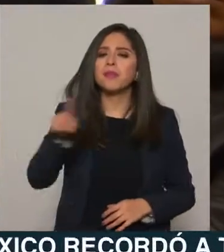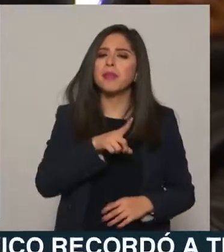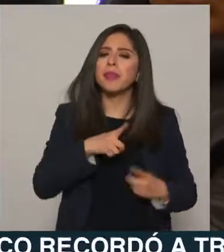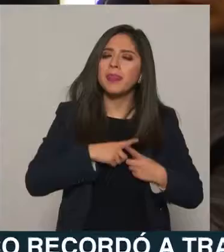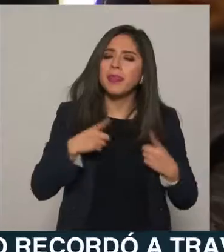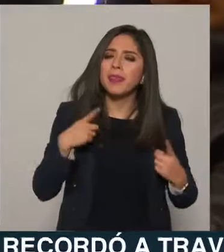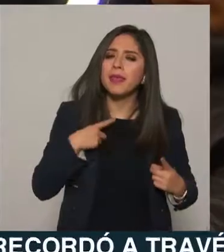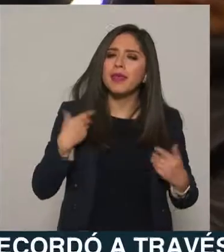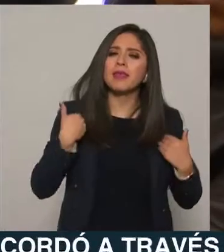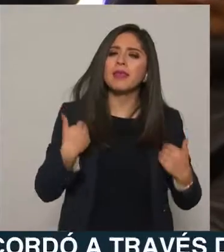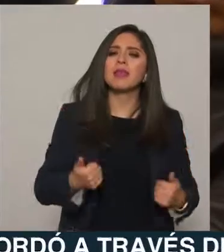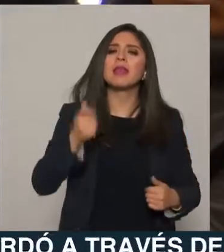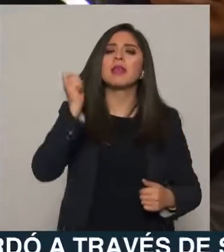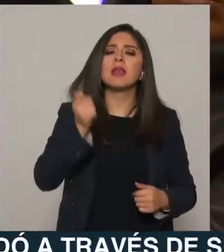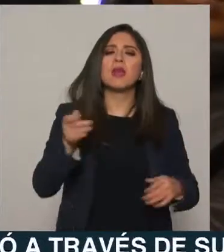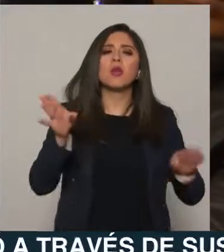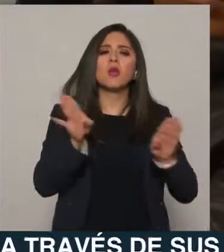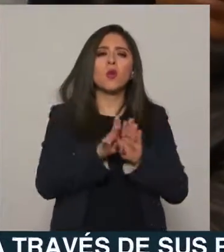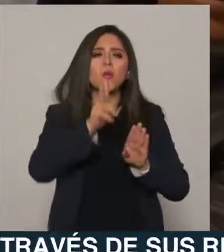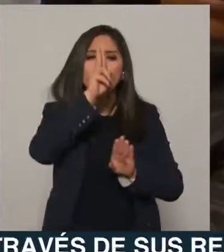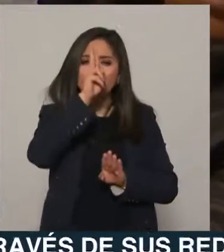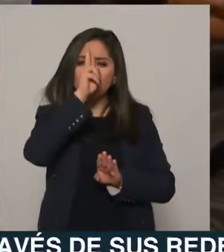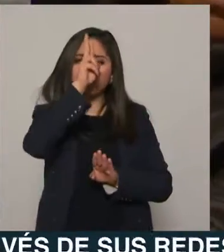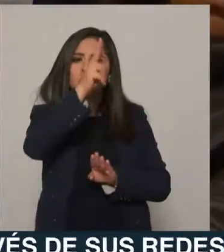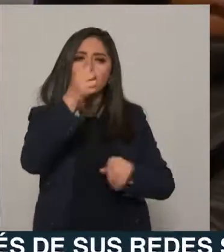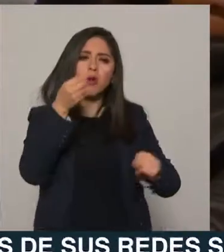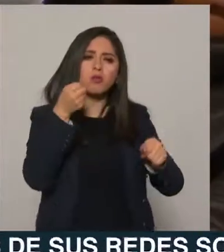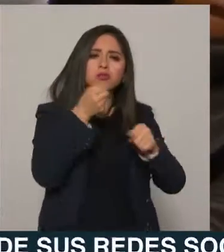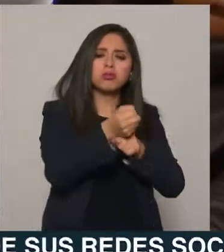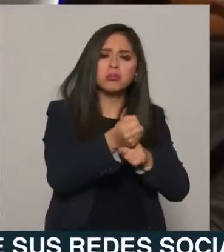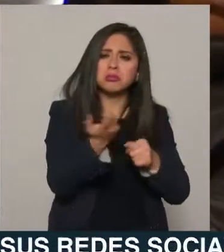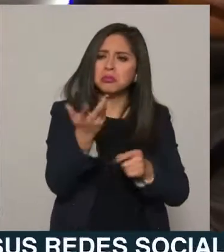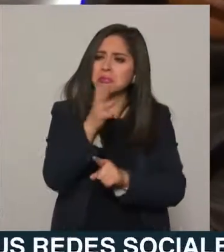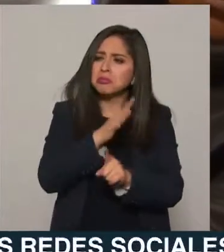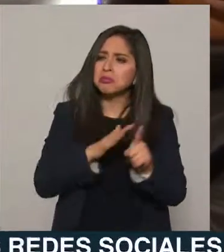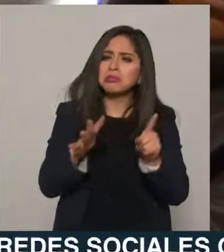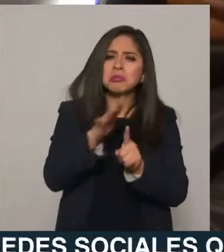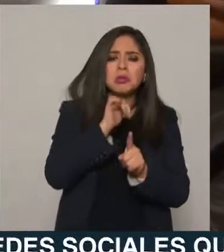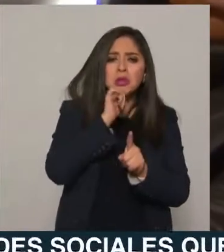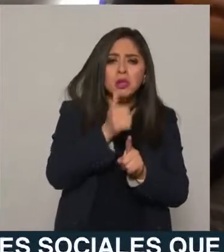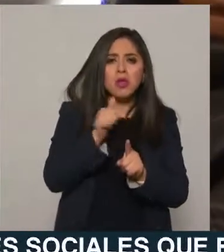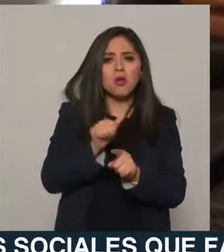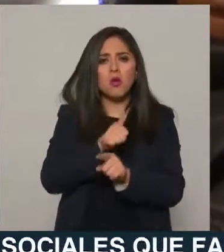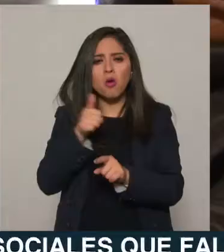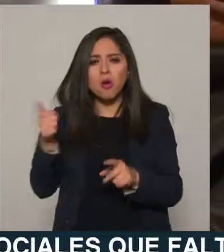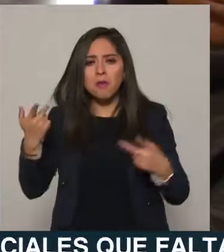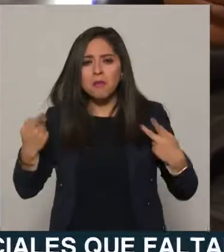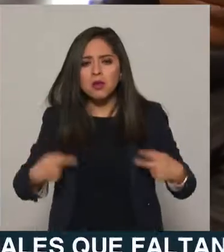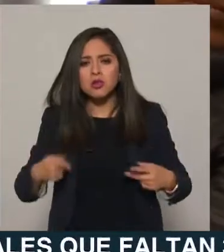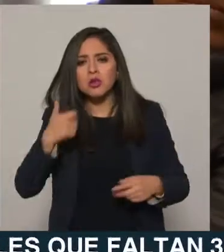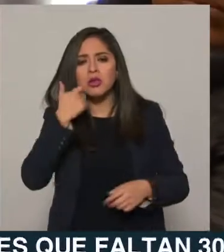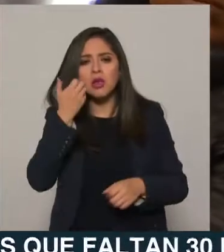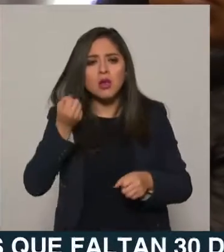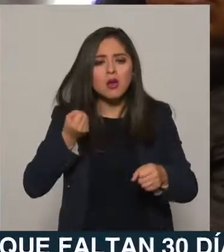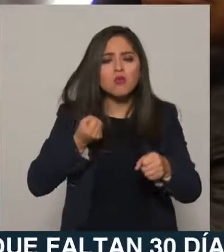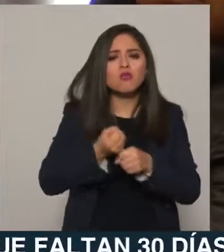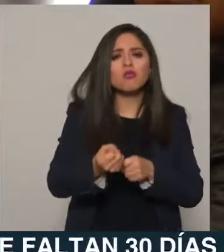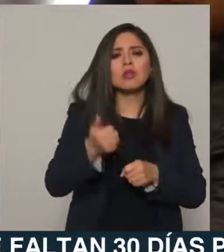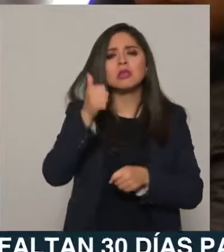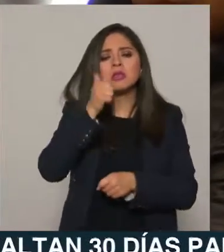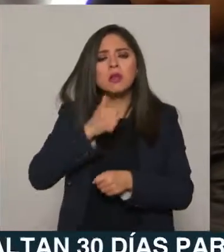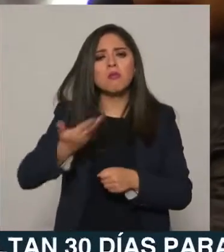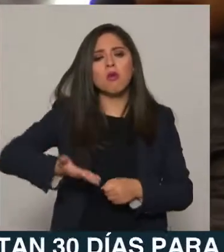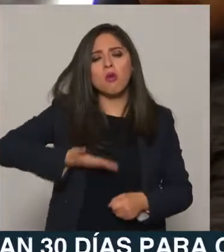una agresión vista como si no hubiera nada alrededor a una agresión analizada en un contexto de violencia continua,